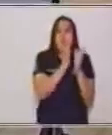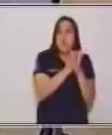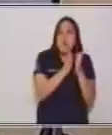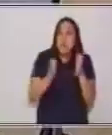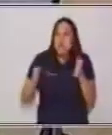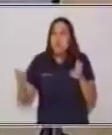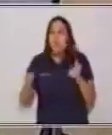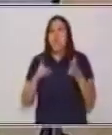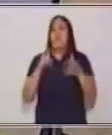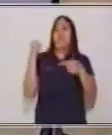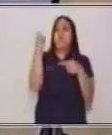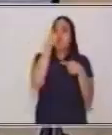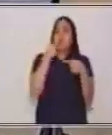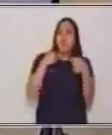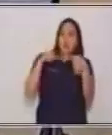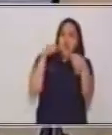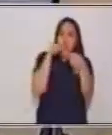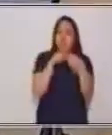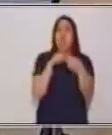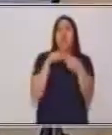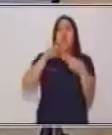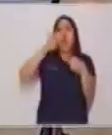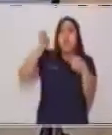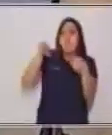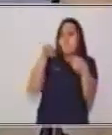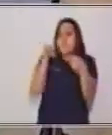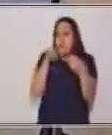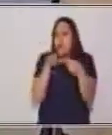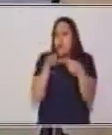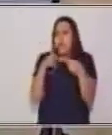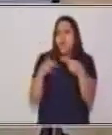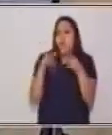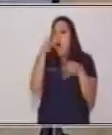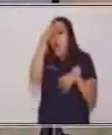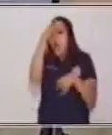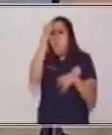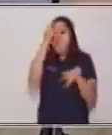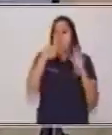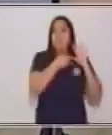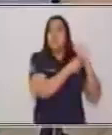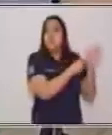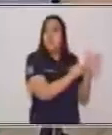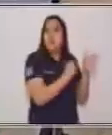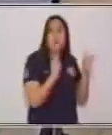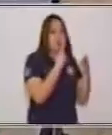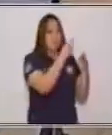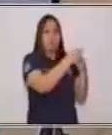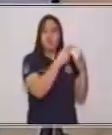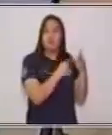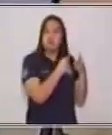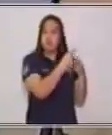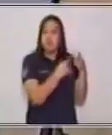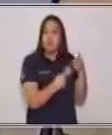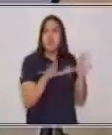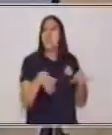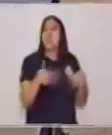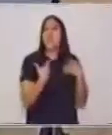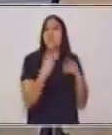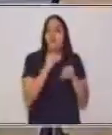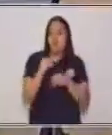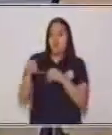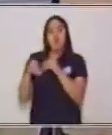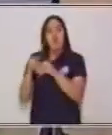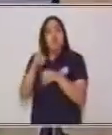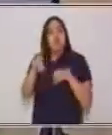sujeto, estructura como el predicado, aprendimos la definición de cada uno de ellos y los modificadores